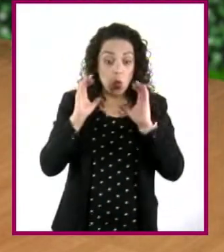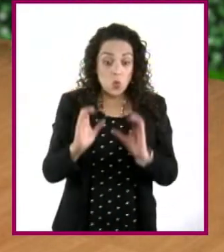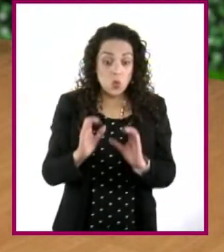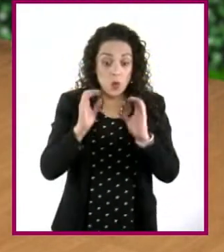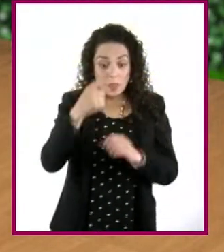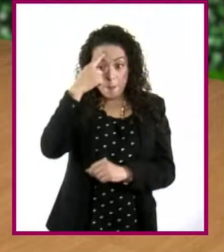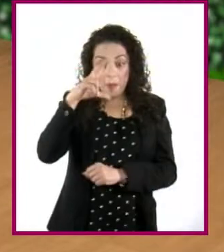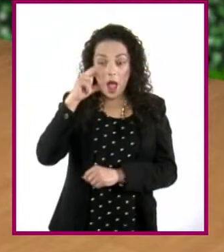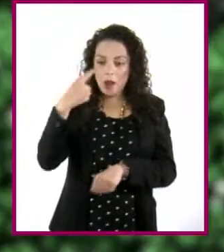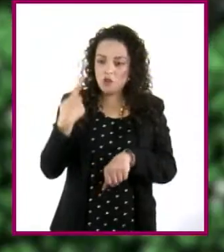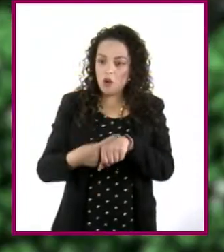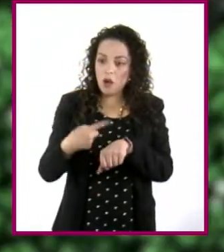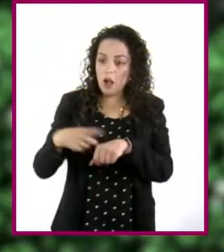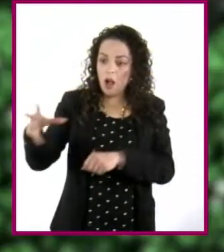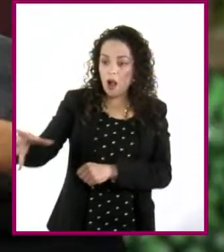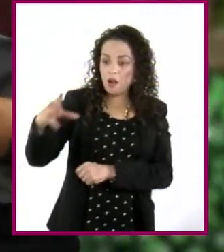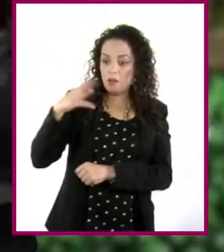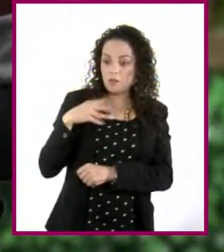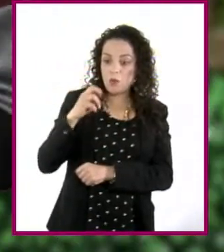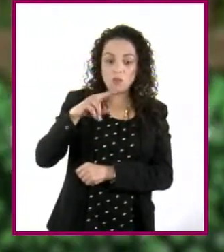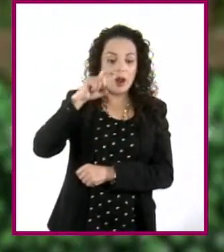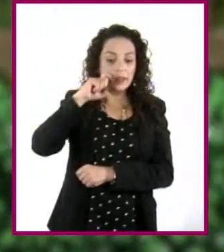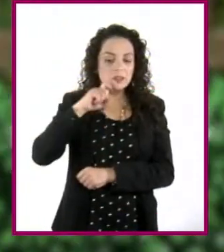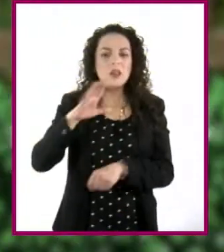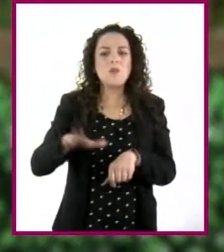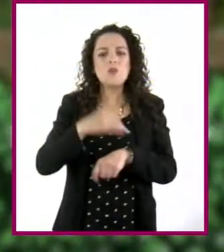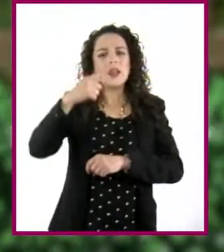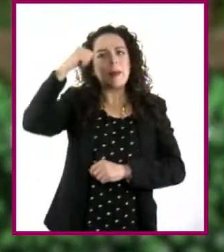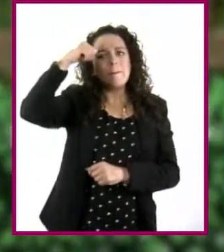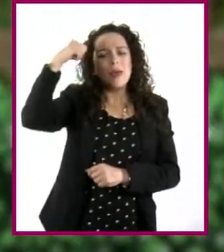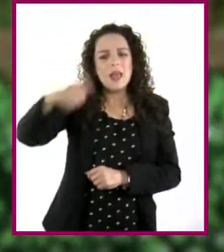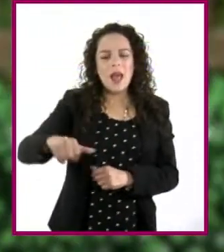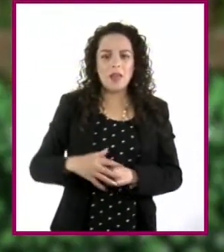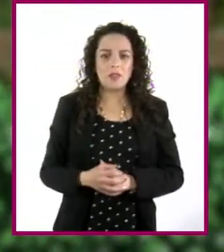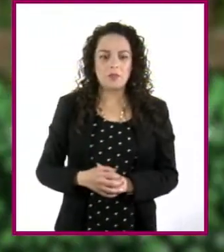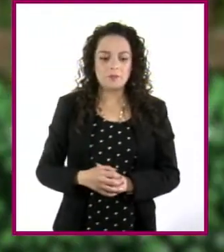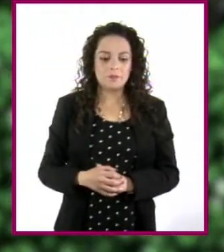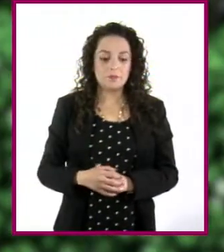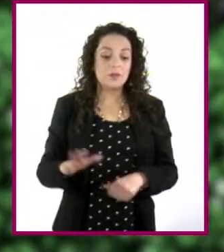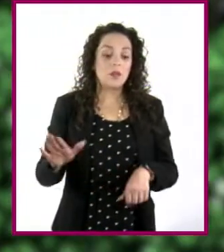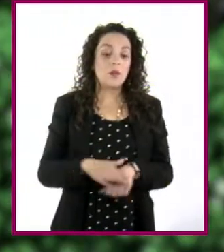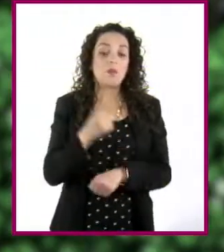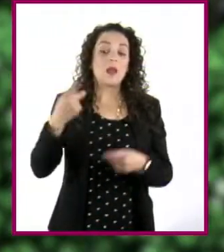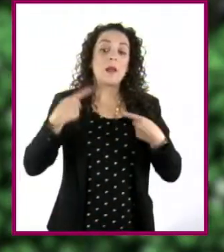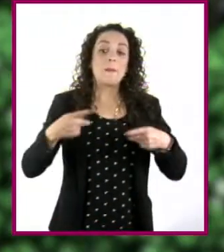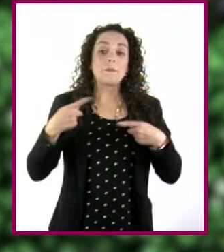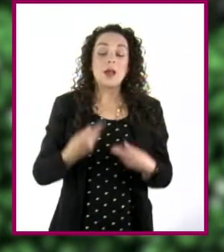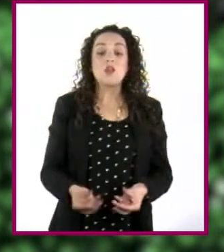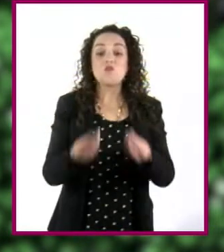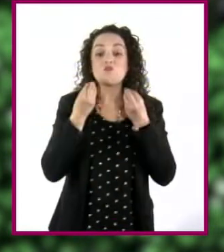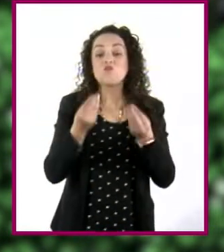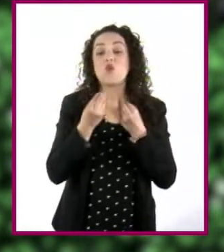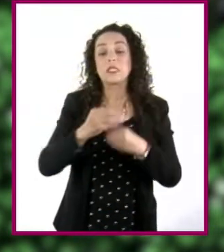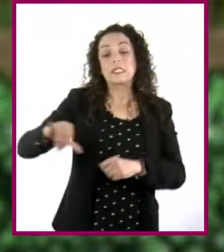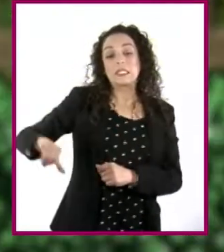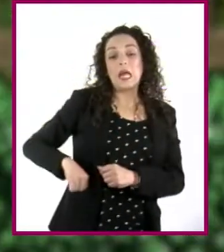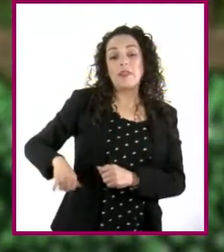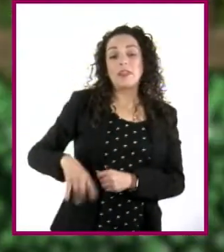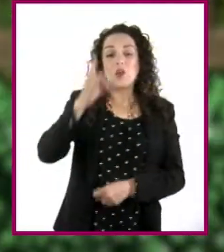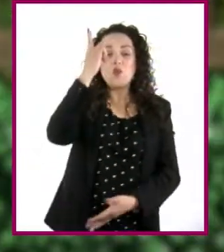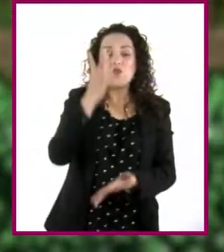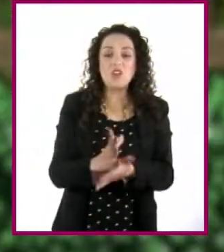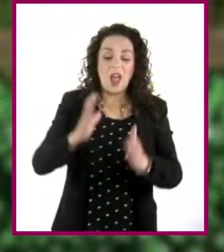qué sería un pecado la lujuria? Porque hace que la gente le dé demasiada importancia al cuerpo. ¡Qué gusto verlo fuera de la